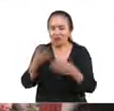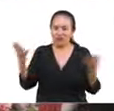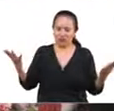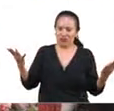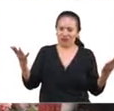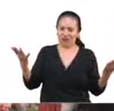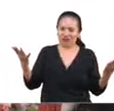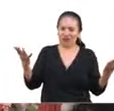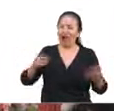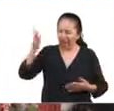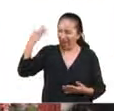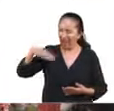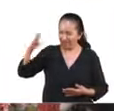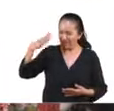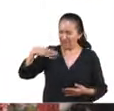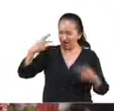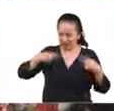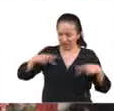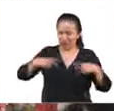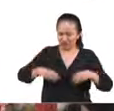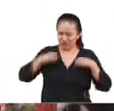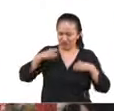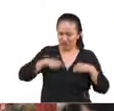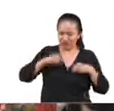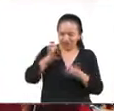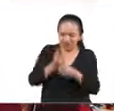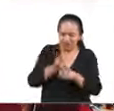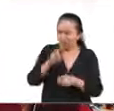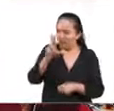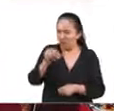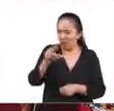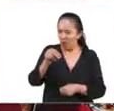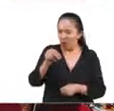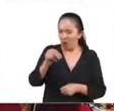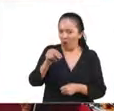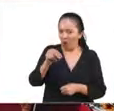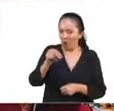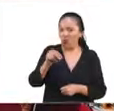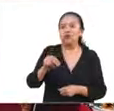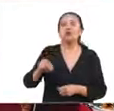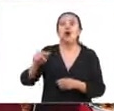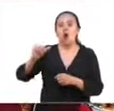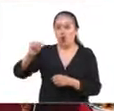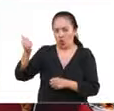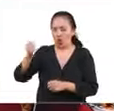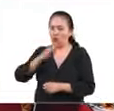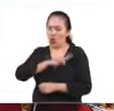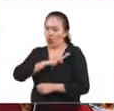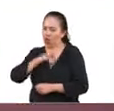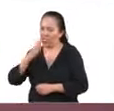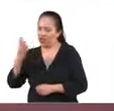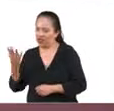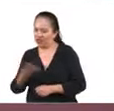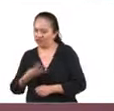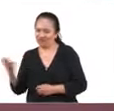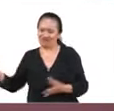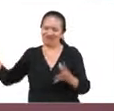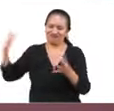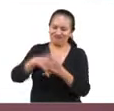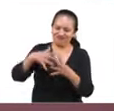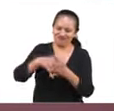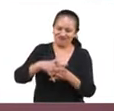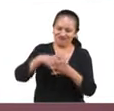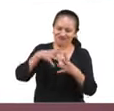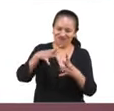no los descubrieron. Es más, fue una invasión que finalmente se tradujo en una conquista.